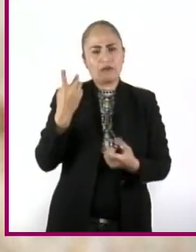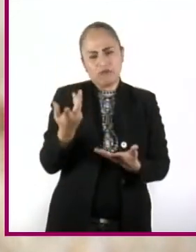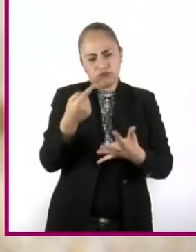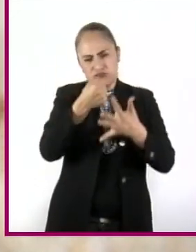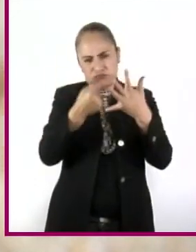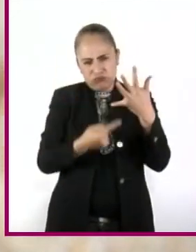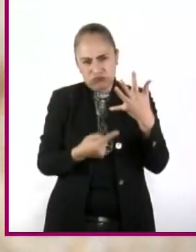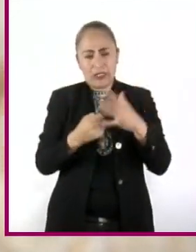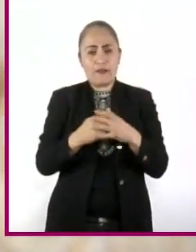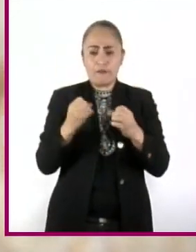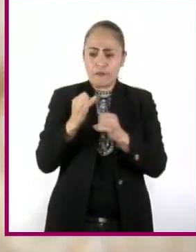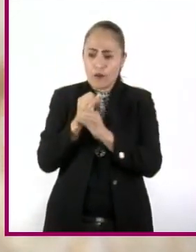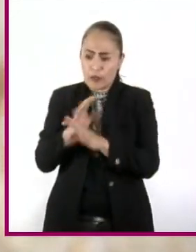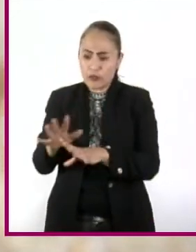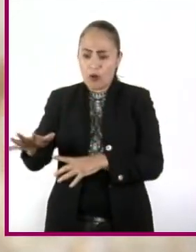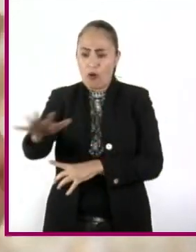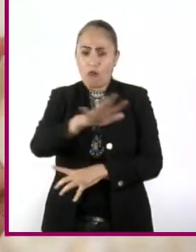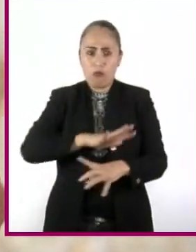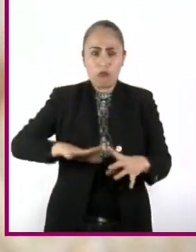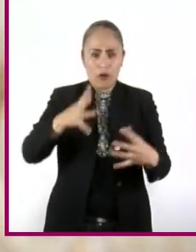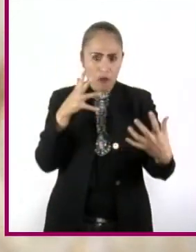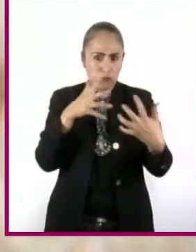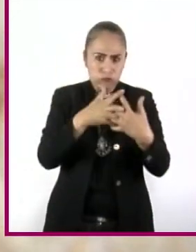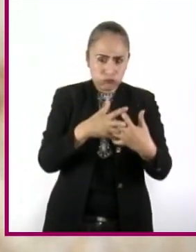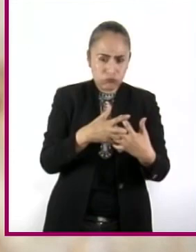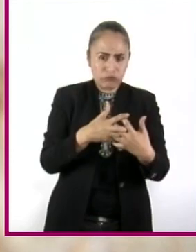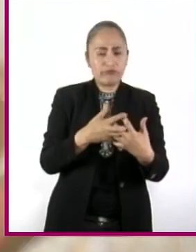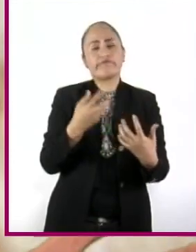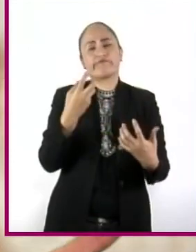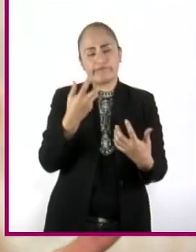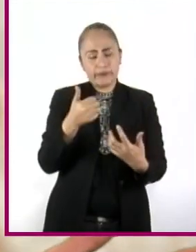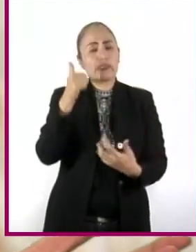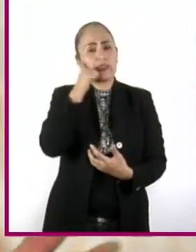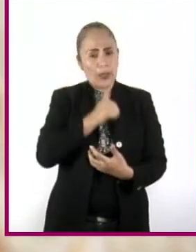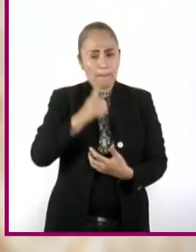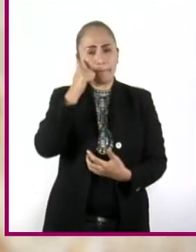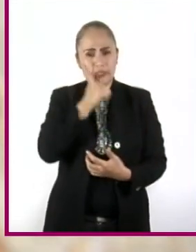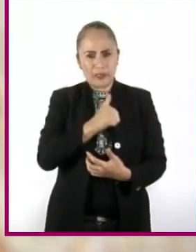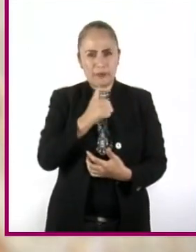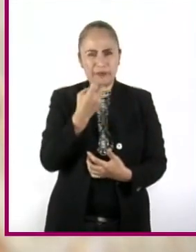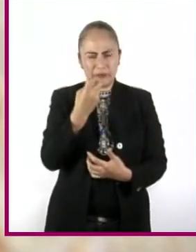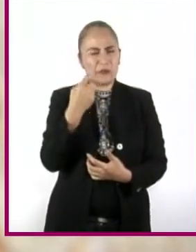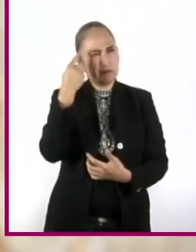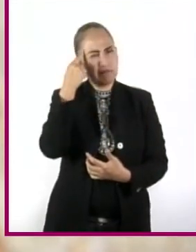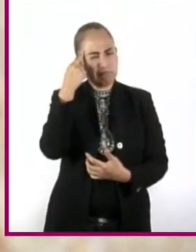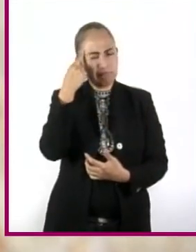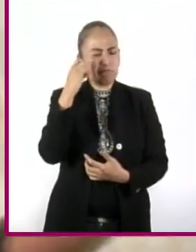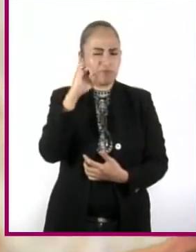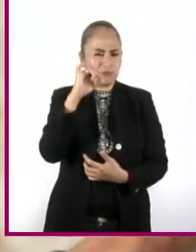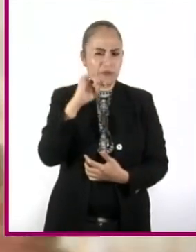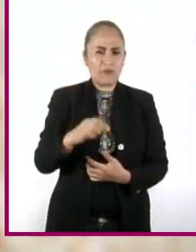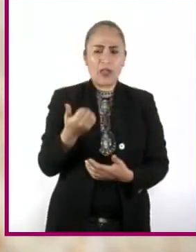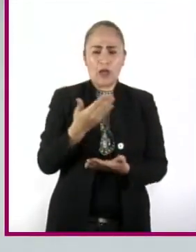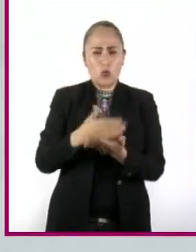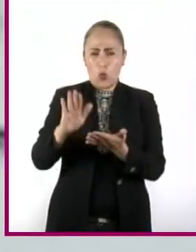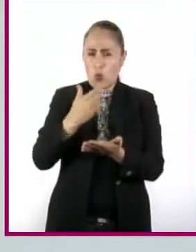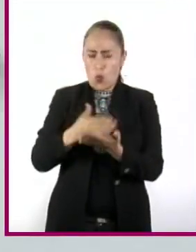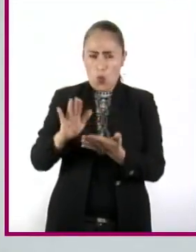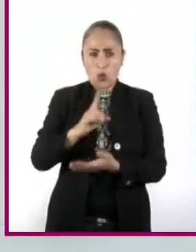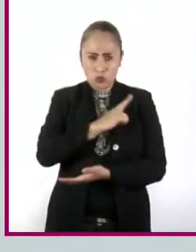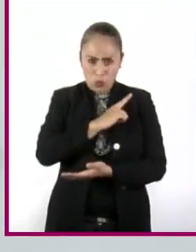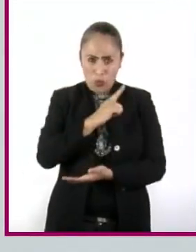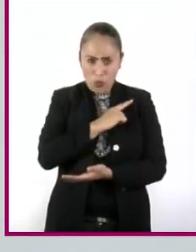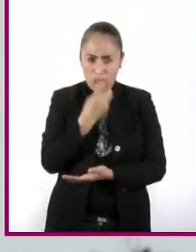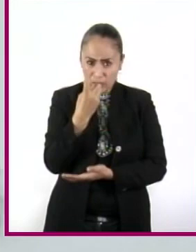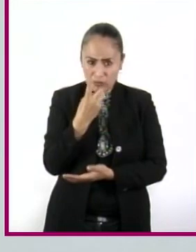que no comparte información con su entorno. Para mí, eso hace mucho sentido. Nada está aislado de su medio.